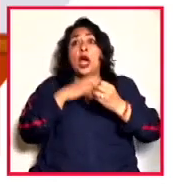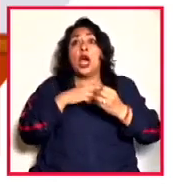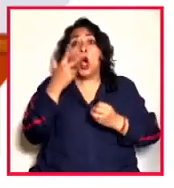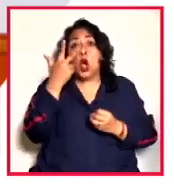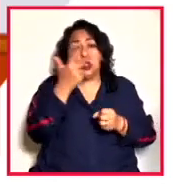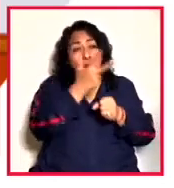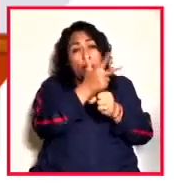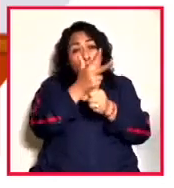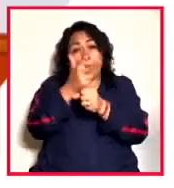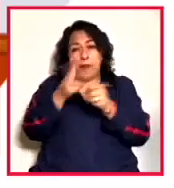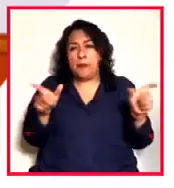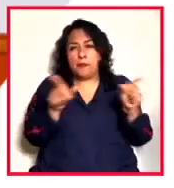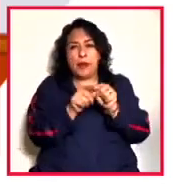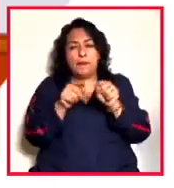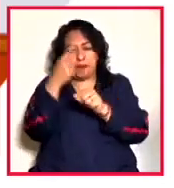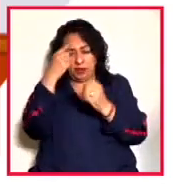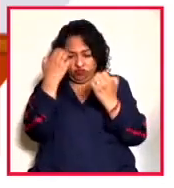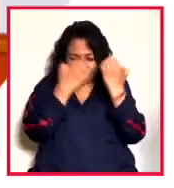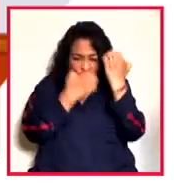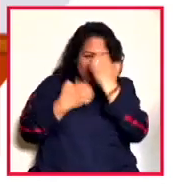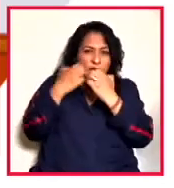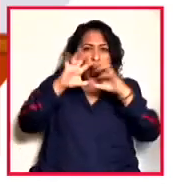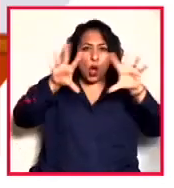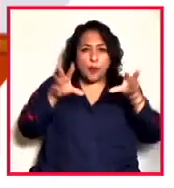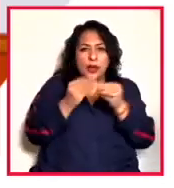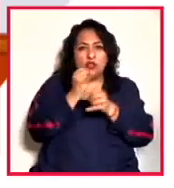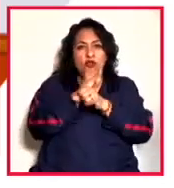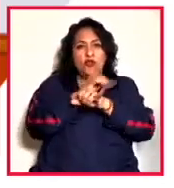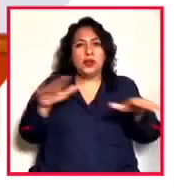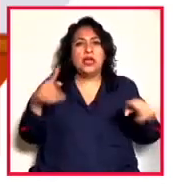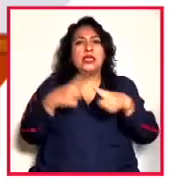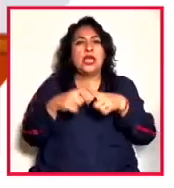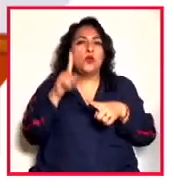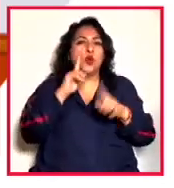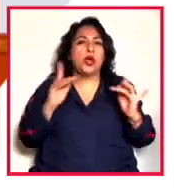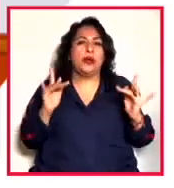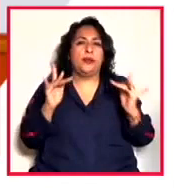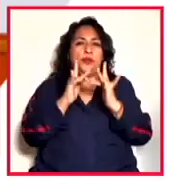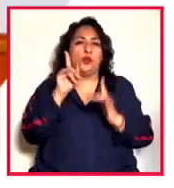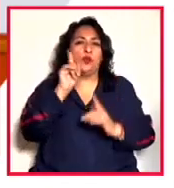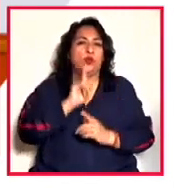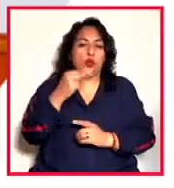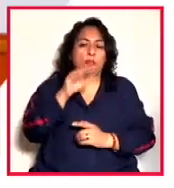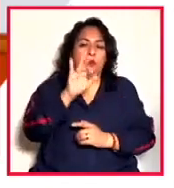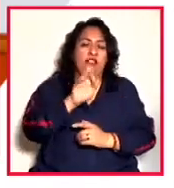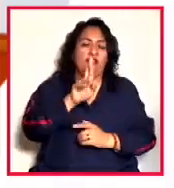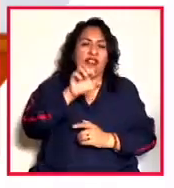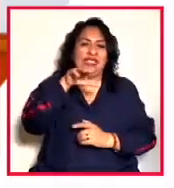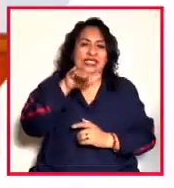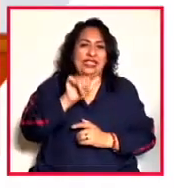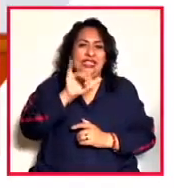cortometrajes para analizarla. Todos los detalles los tiene nuestra corresponsal, Francina Islas.